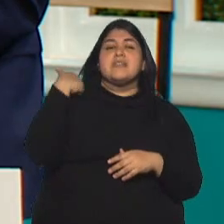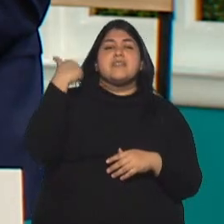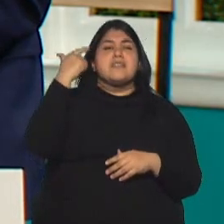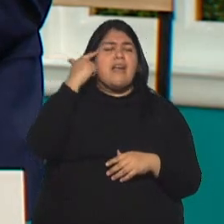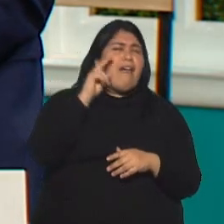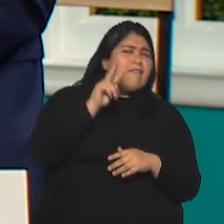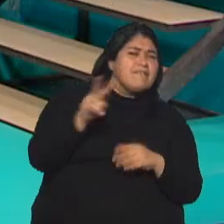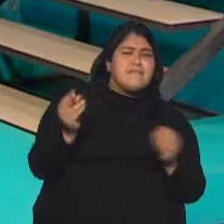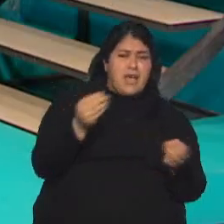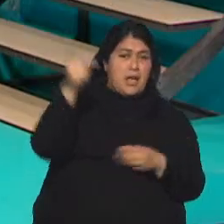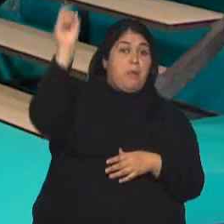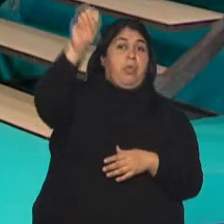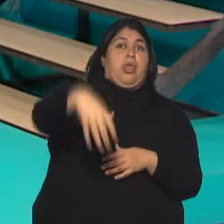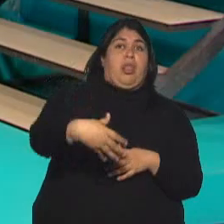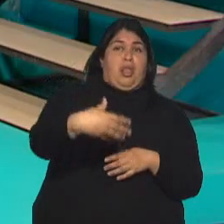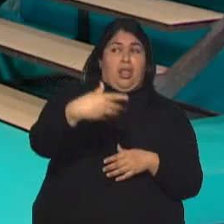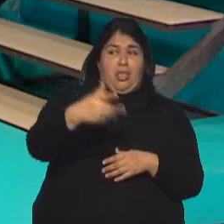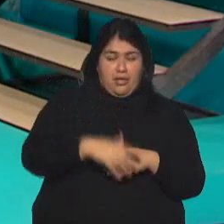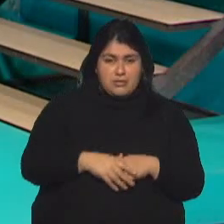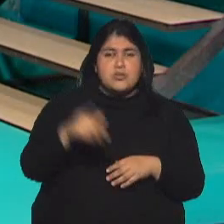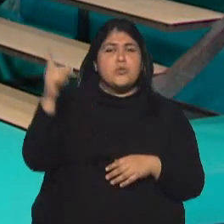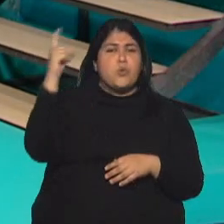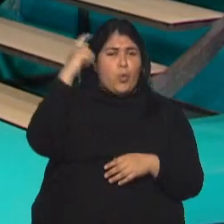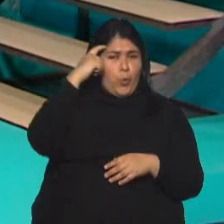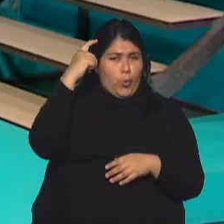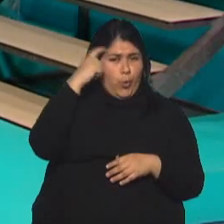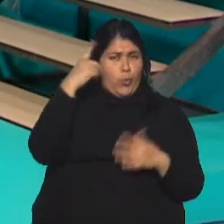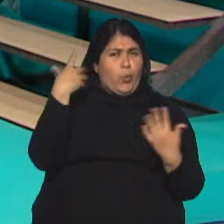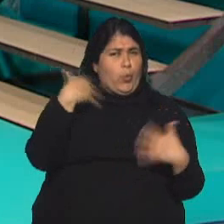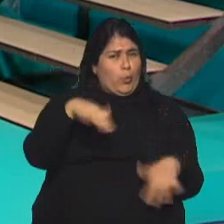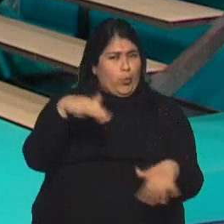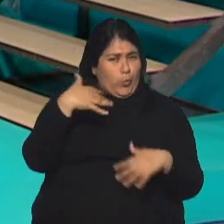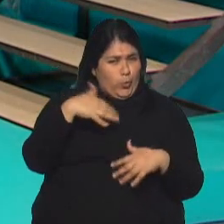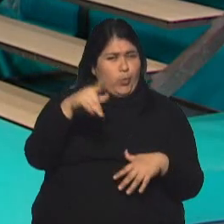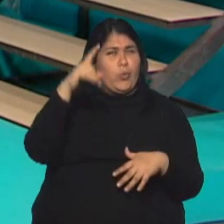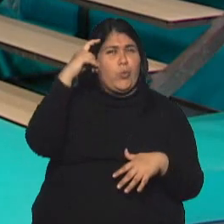Pero está él, está el súper Goro de Oro, ¿eh? Bien, Goro en polvo, sí, señores.